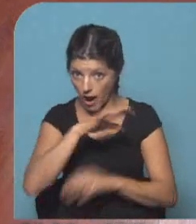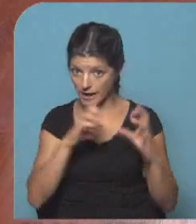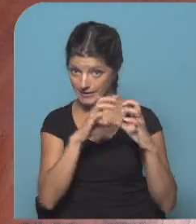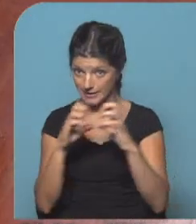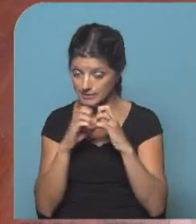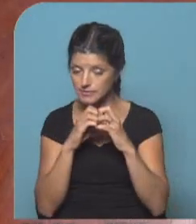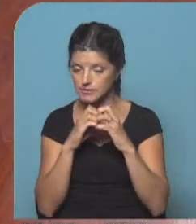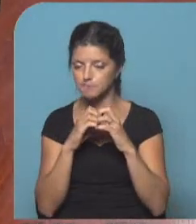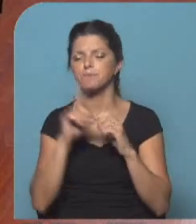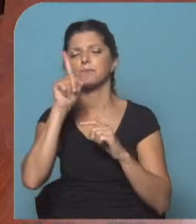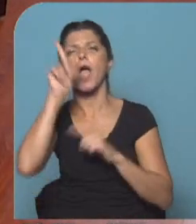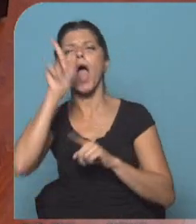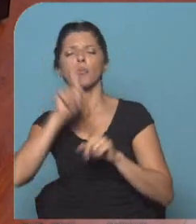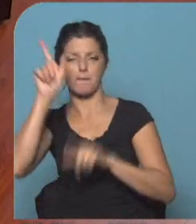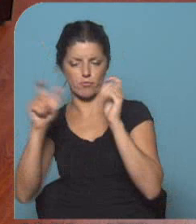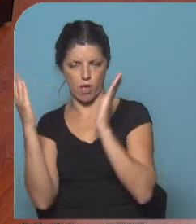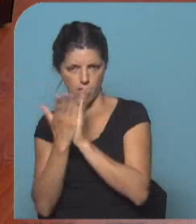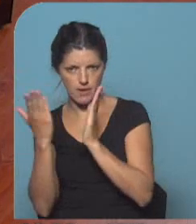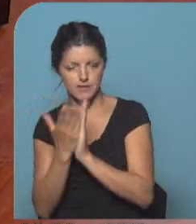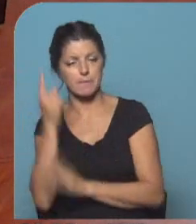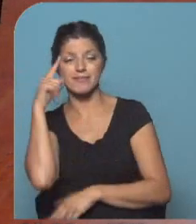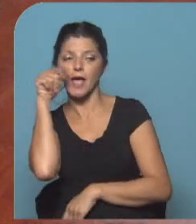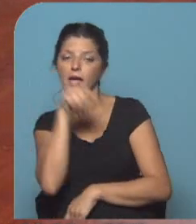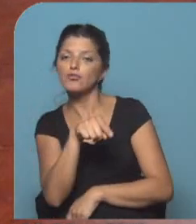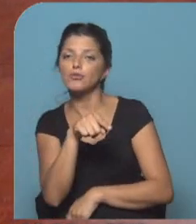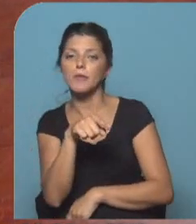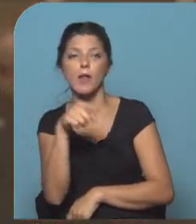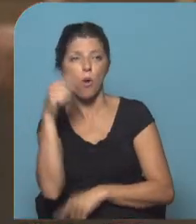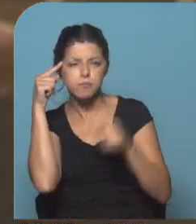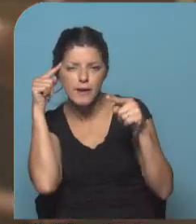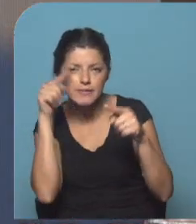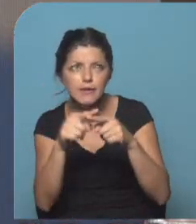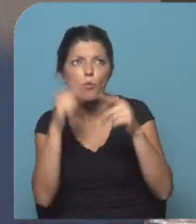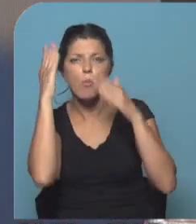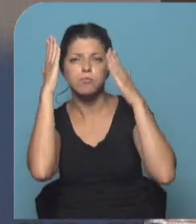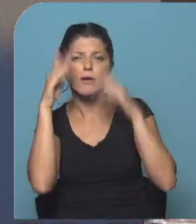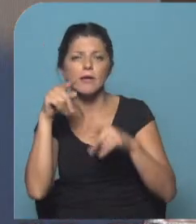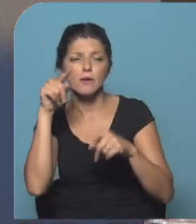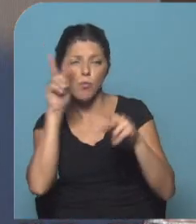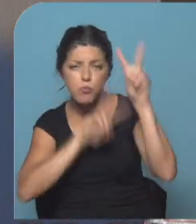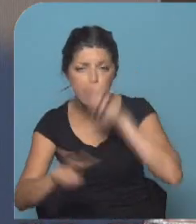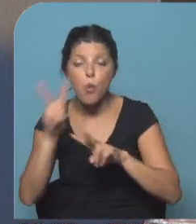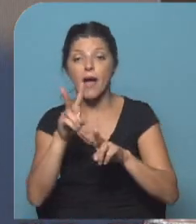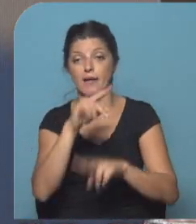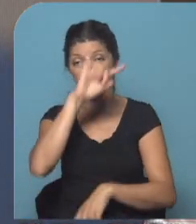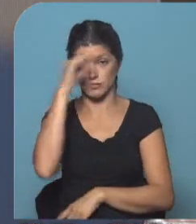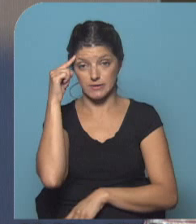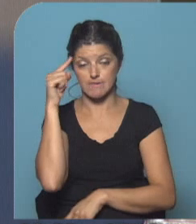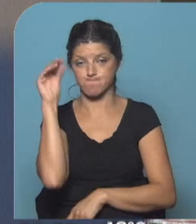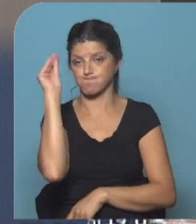algunos analistas, lo limita también en su proyección a nivel nacional. Claro, sus ambiciones a nivel nacional. Digamos, haber quedado tan al margen, nada menos que en